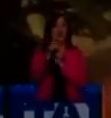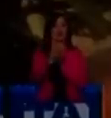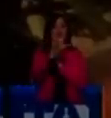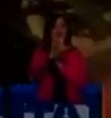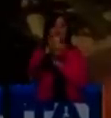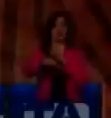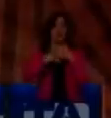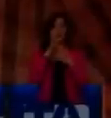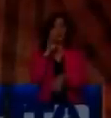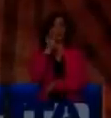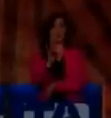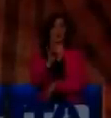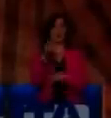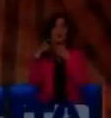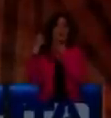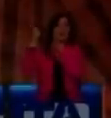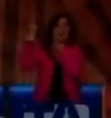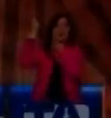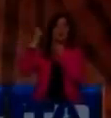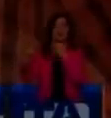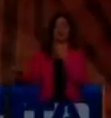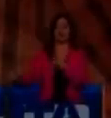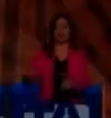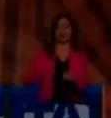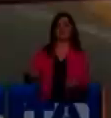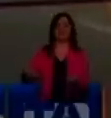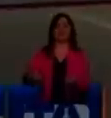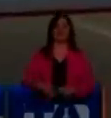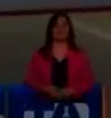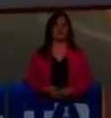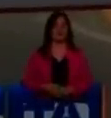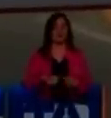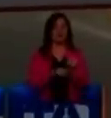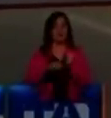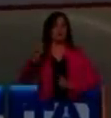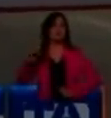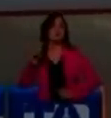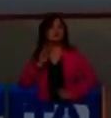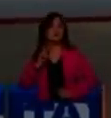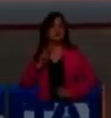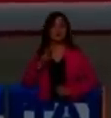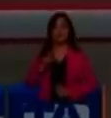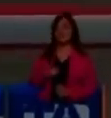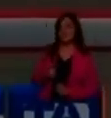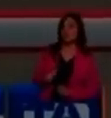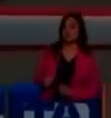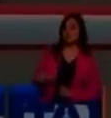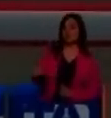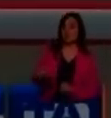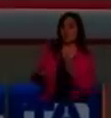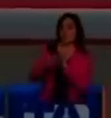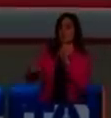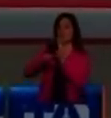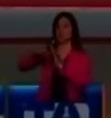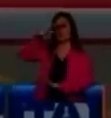de edad a la que su esposo habría ahorcado en medio de una pelea conyugal. Hermana de la víctima, quien acudió a la morgue policial a retirar el cuerpo